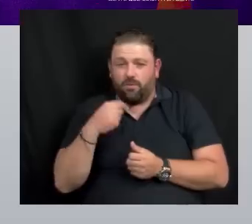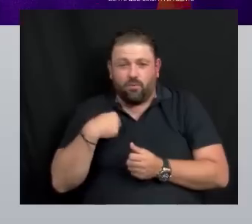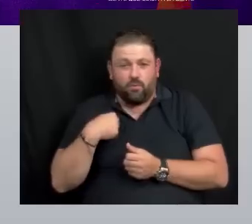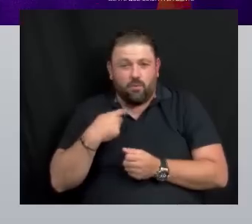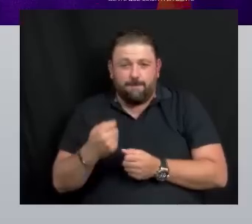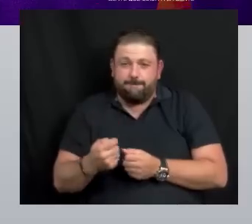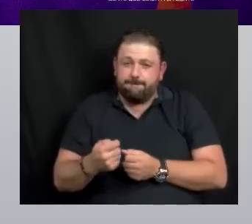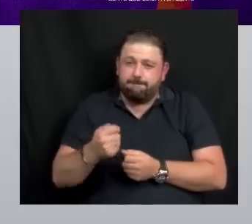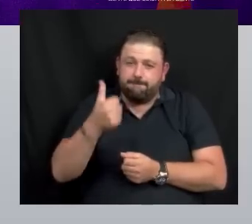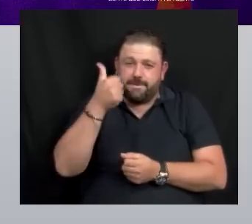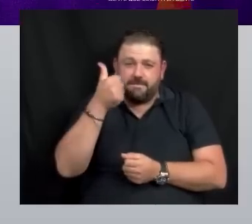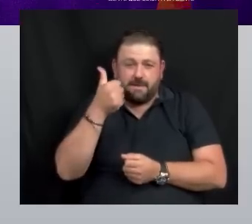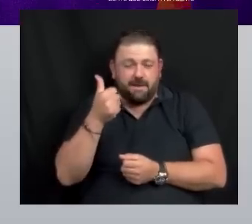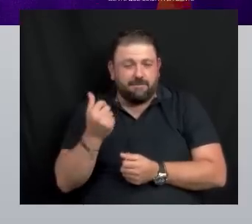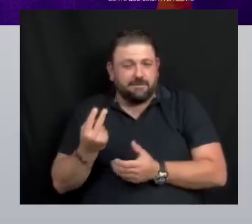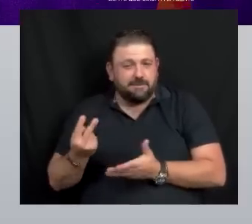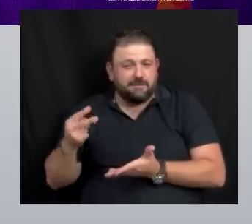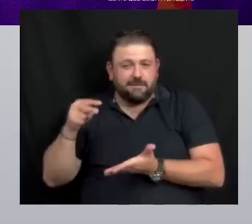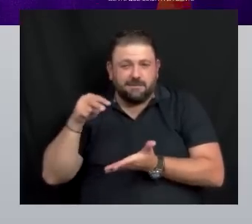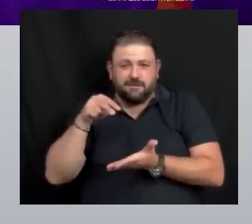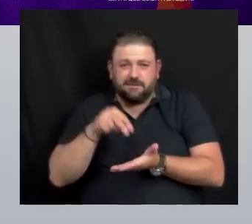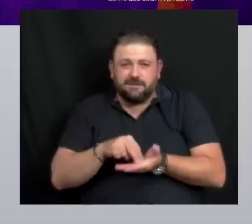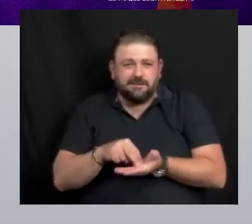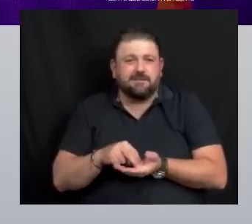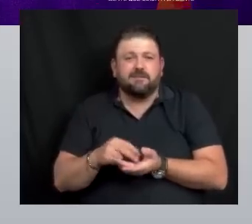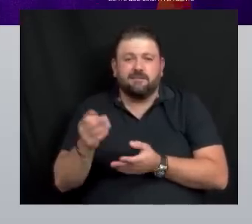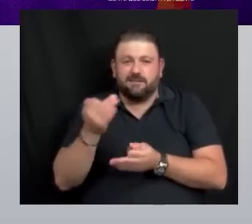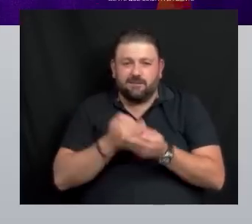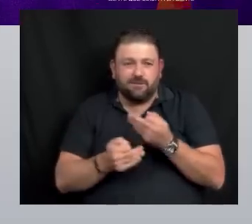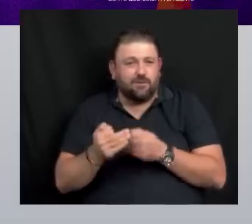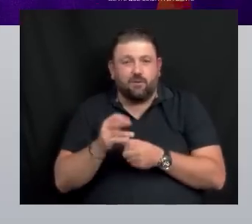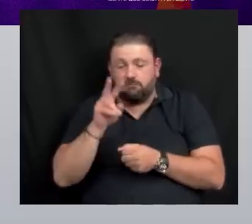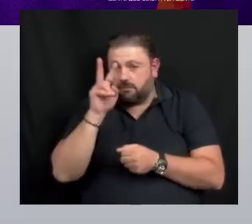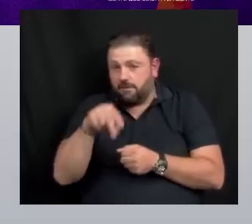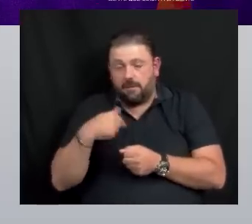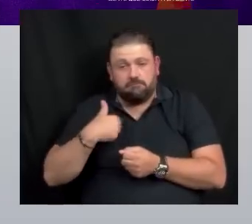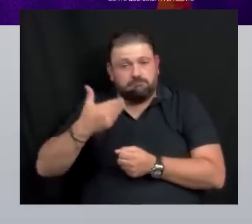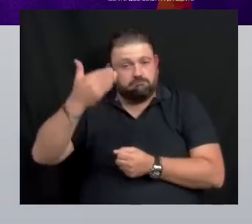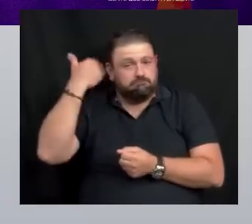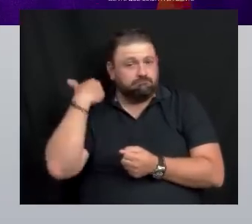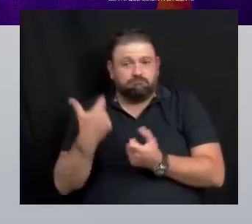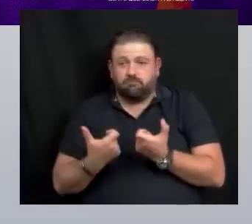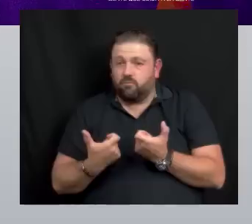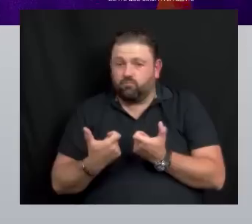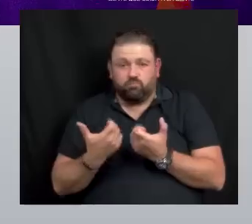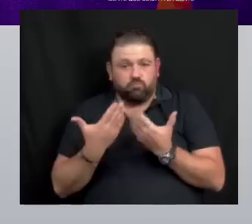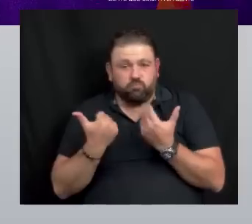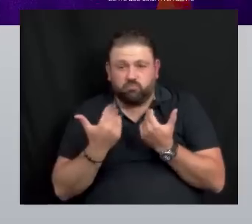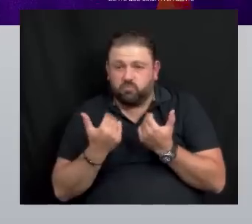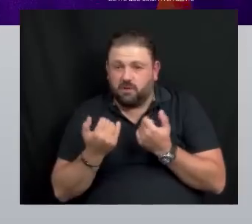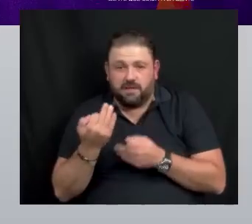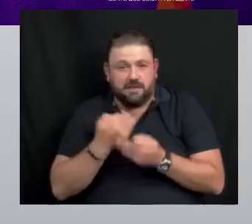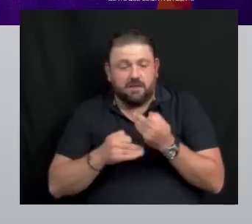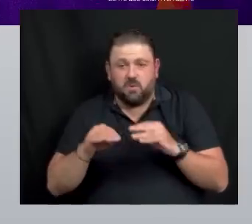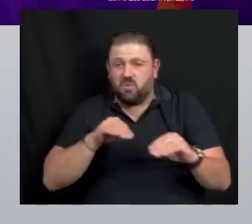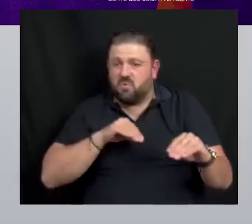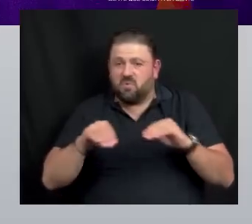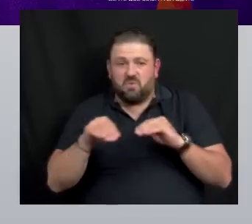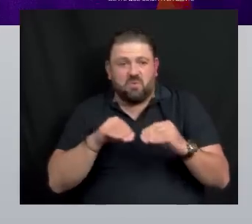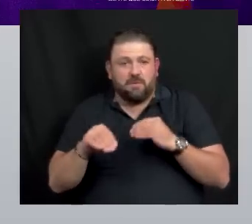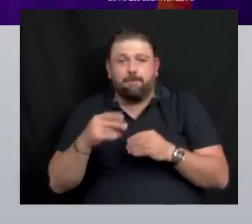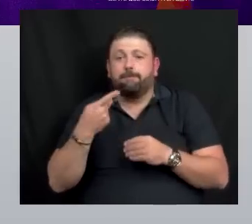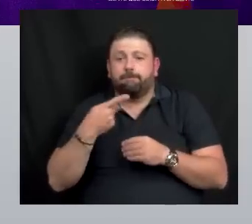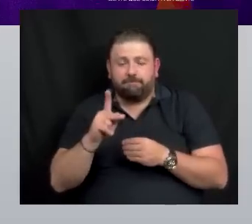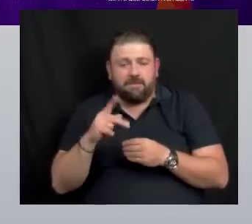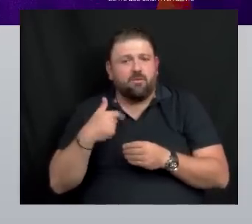primer evento, que yo no quería tanto ir porque no tenía ni cómo moverme, no tenía dinero ni siquiera para comer, menos para poder ir a un evento, y yo no sé cómo hice,